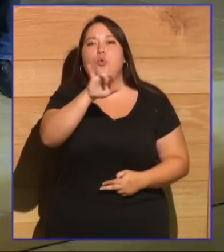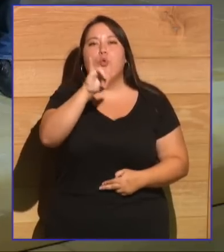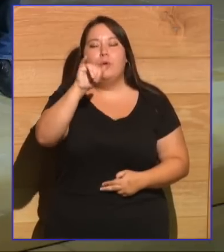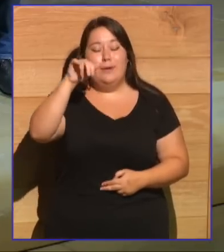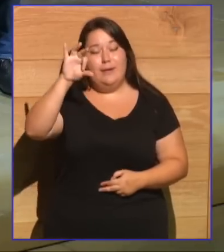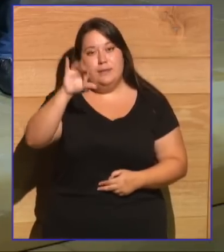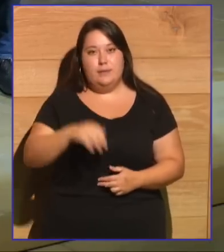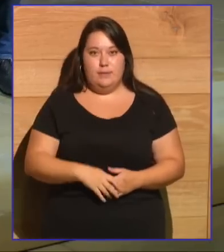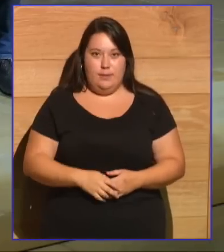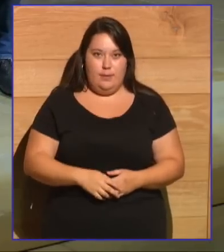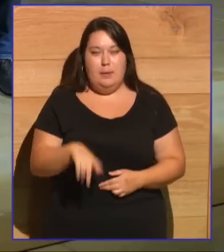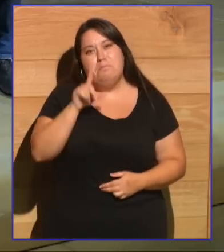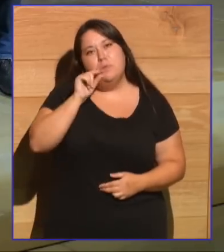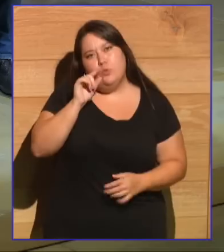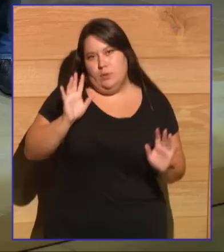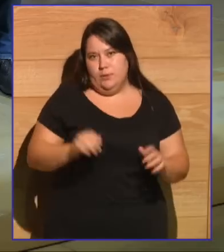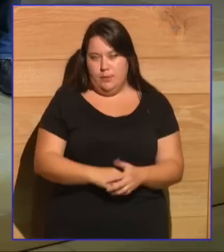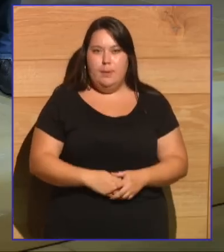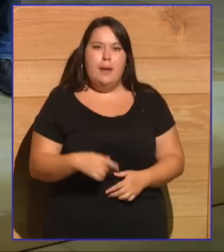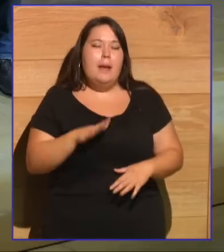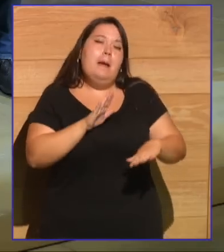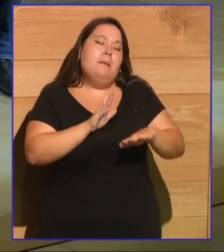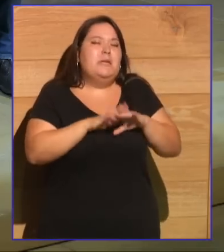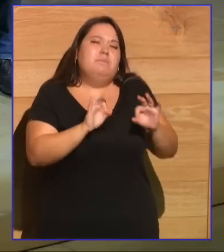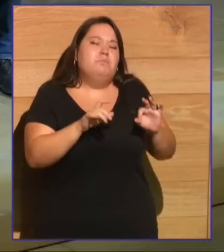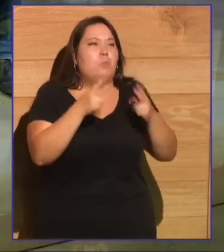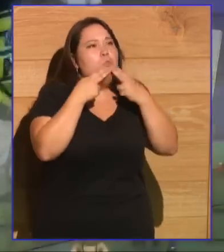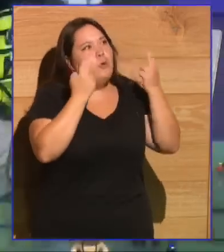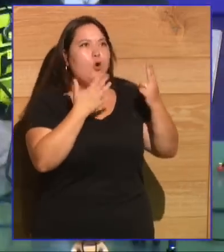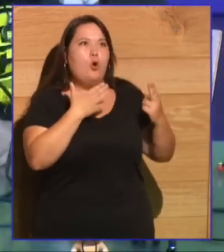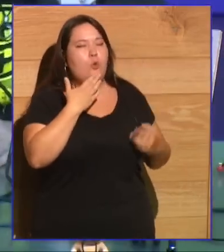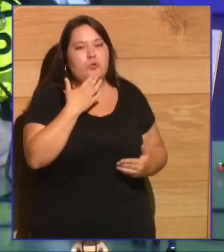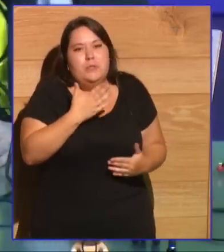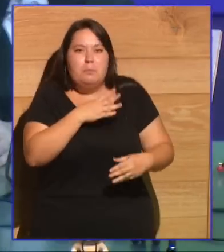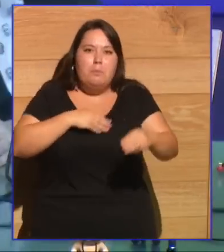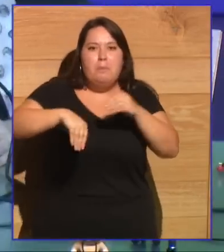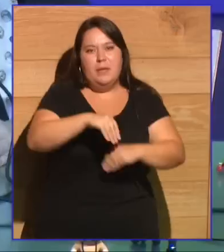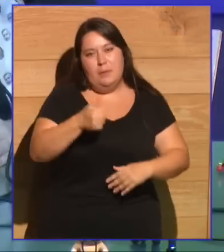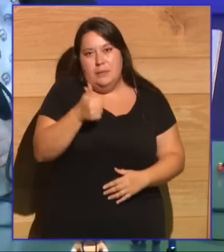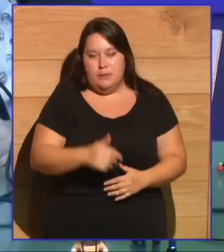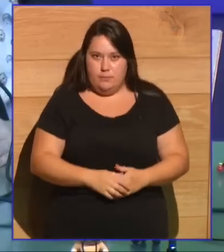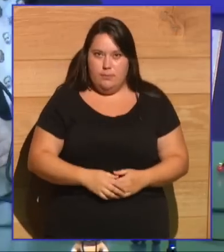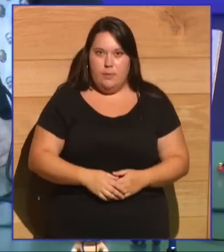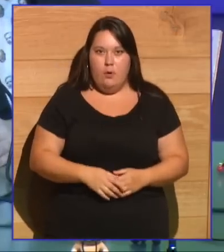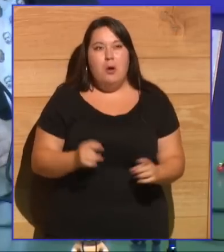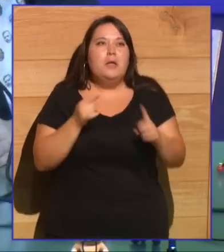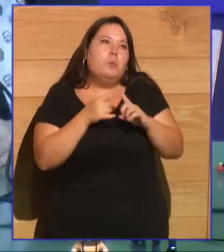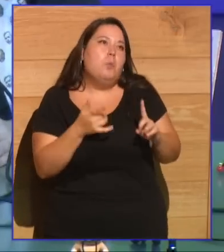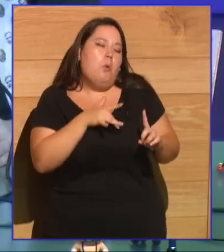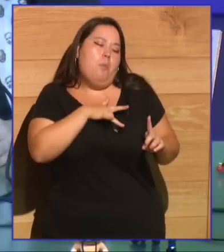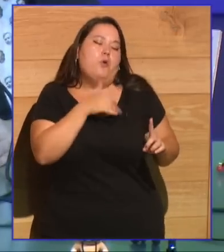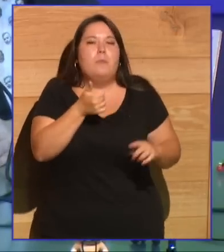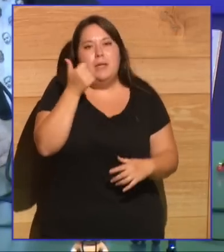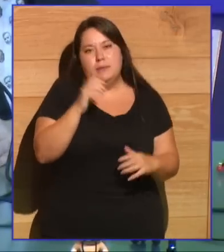y empatiza más la gente te quiere más yo creo que tenemos que conseguir que la gente nos quiera muchísimo más